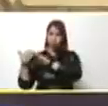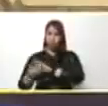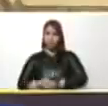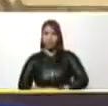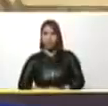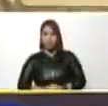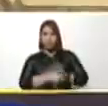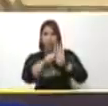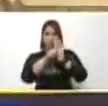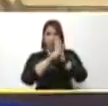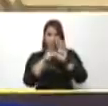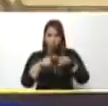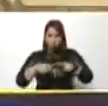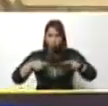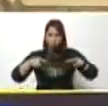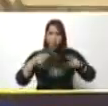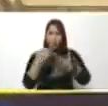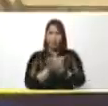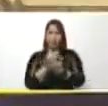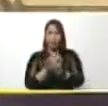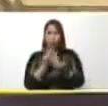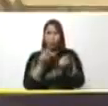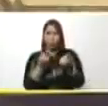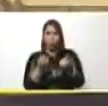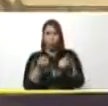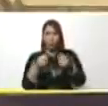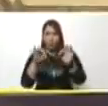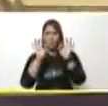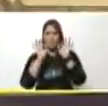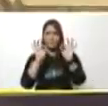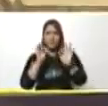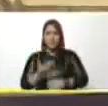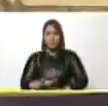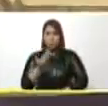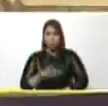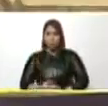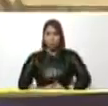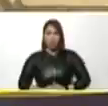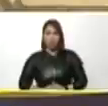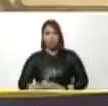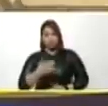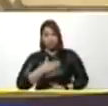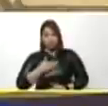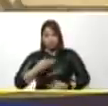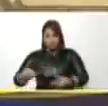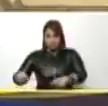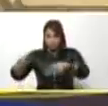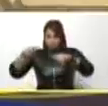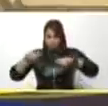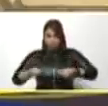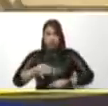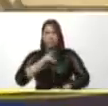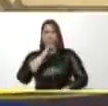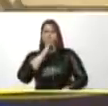la ley de las zonas económicas especiales, tan importante. Yo recibí un informe ayer